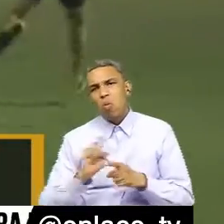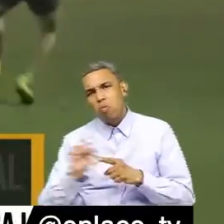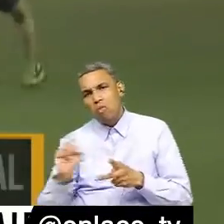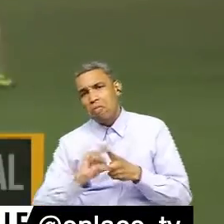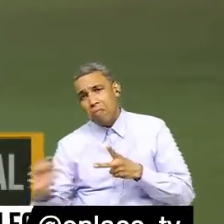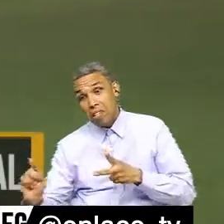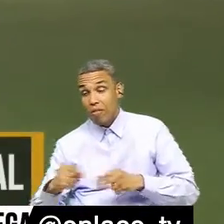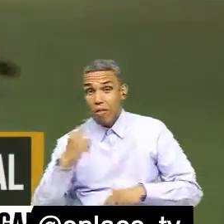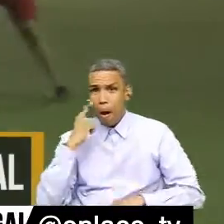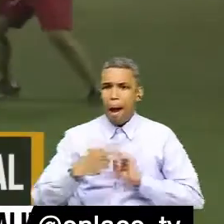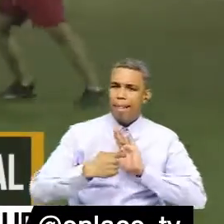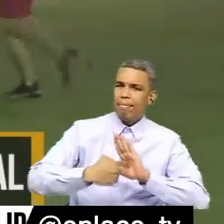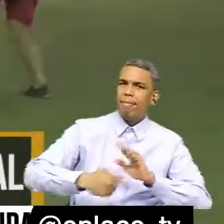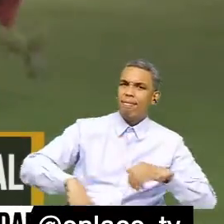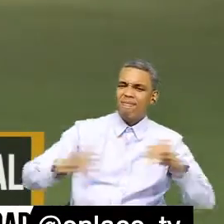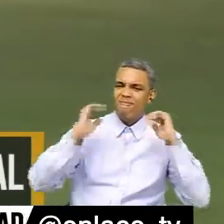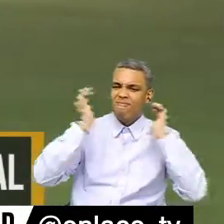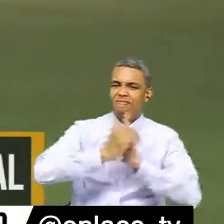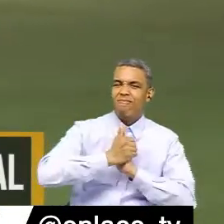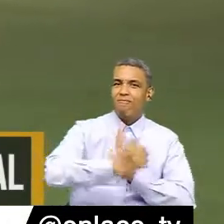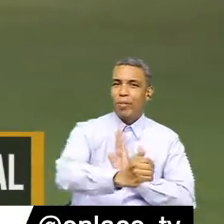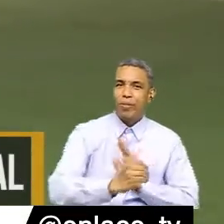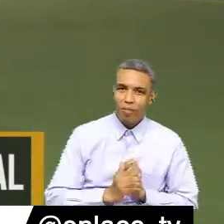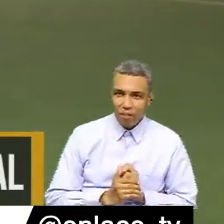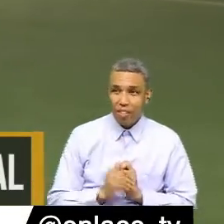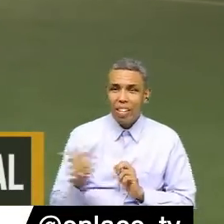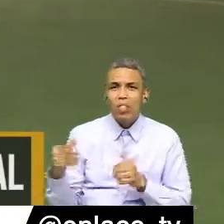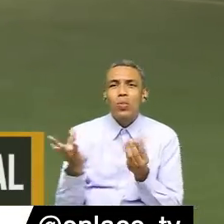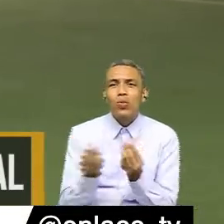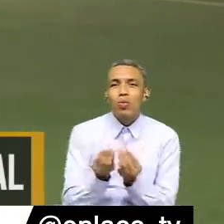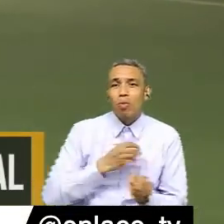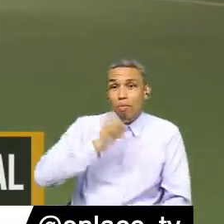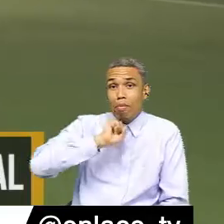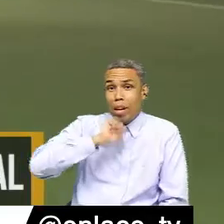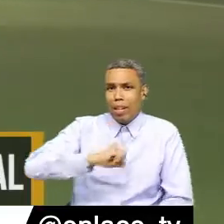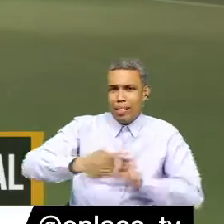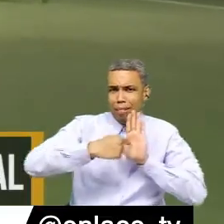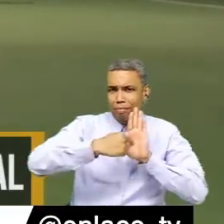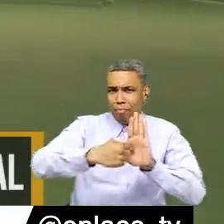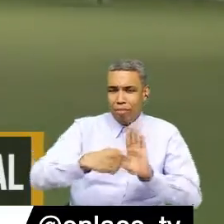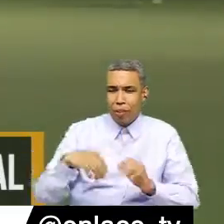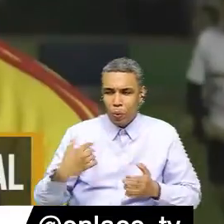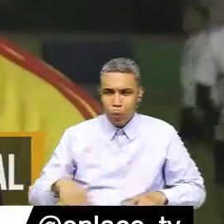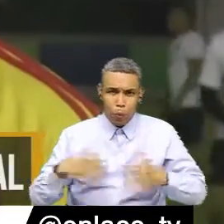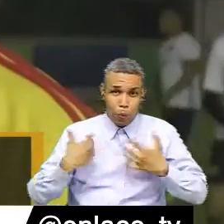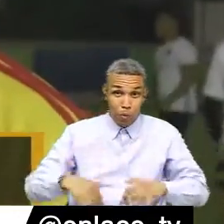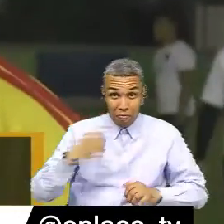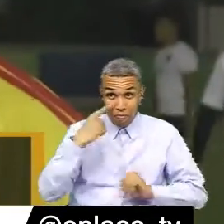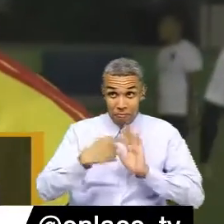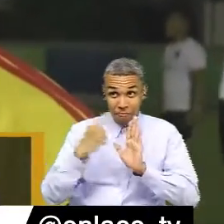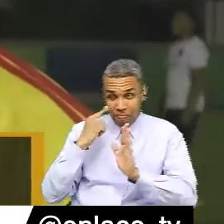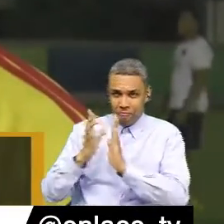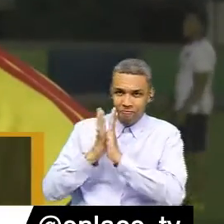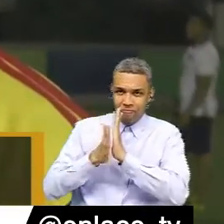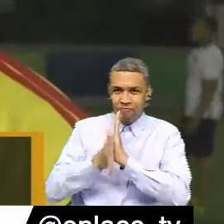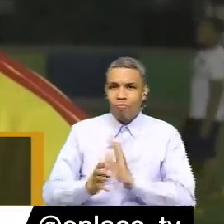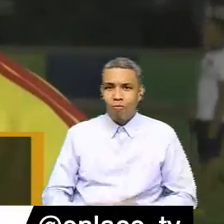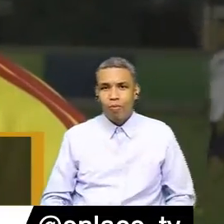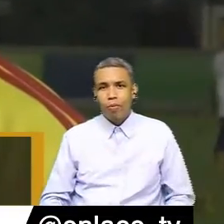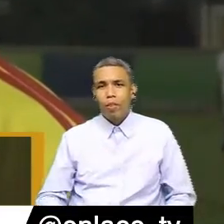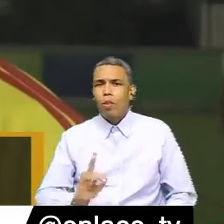demostrara el talento para este deporte y destacarse como los mejores en esta disciplina a nivel departamental fue un trabajo de todo el